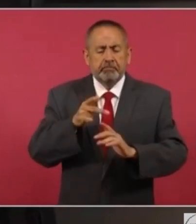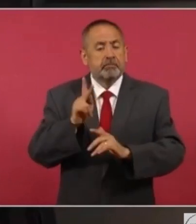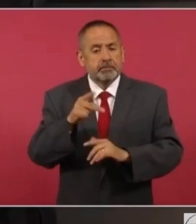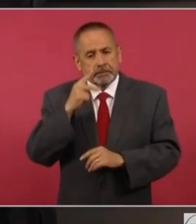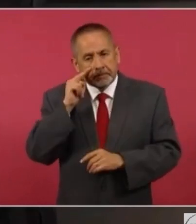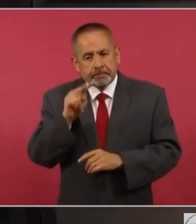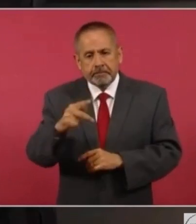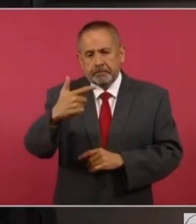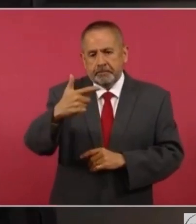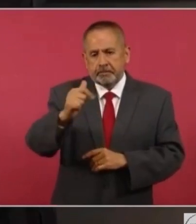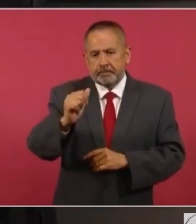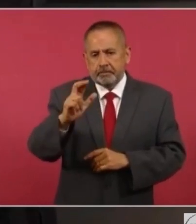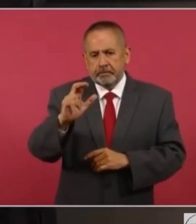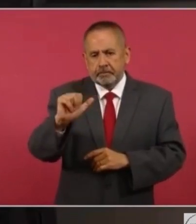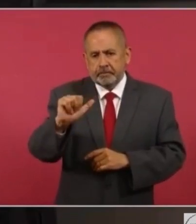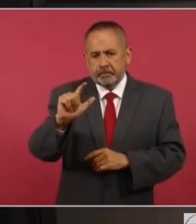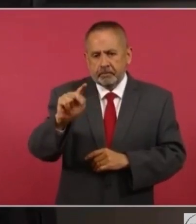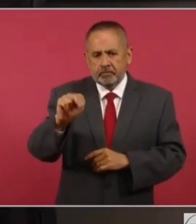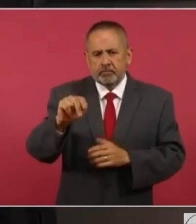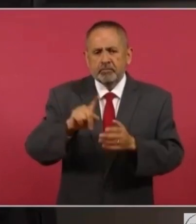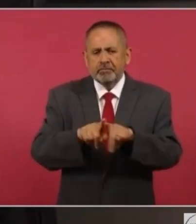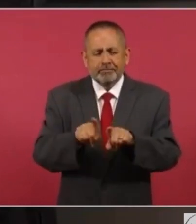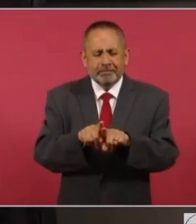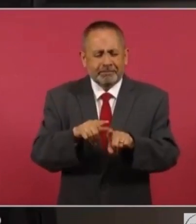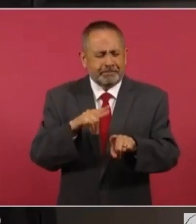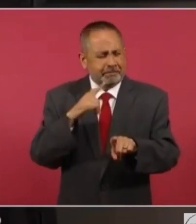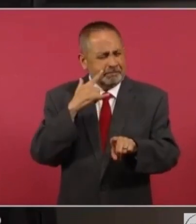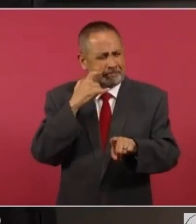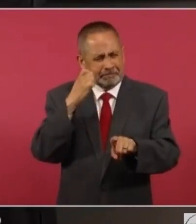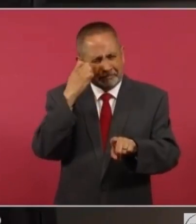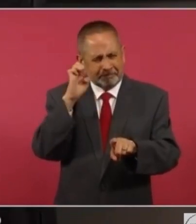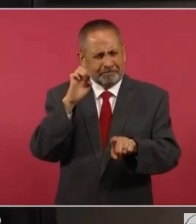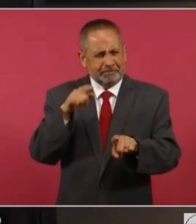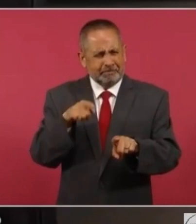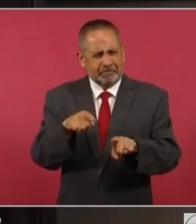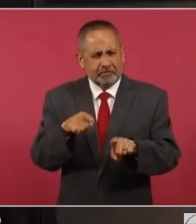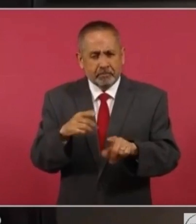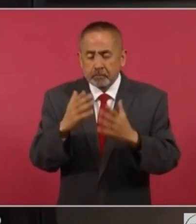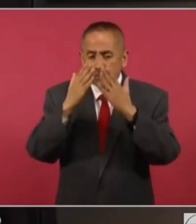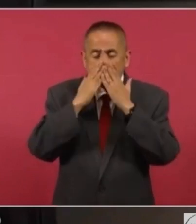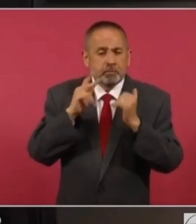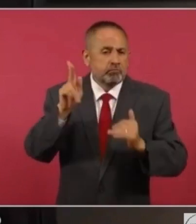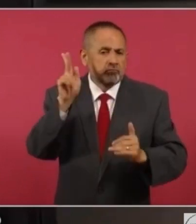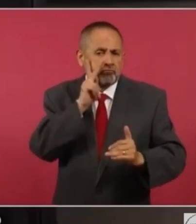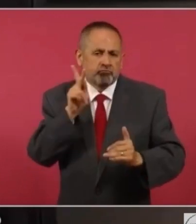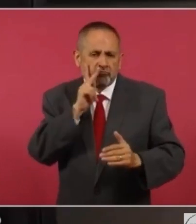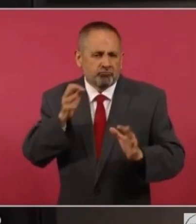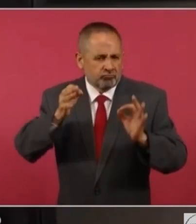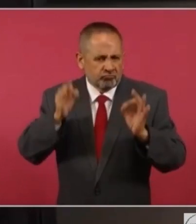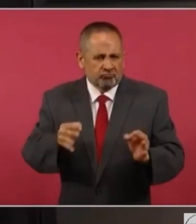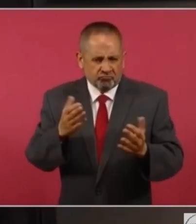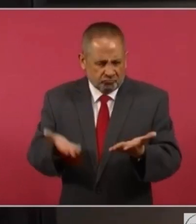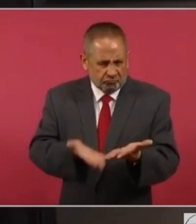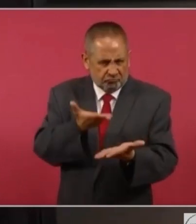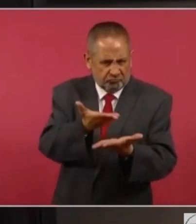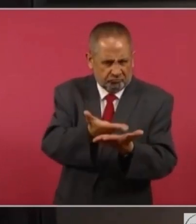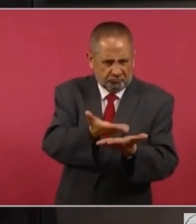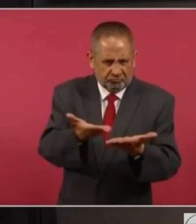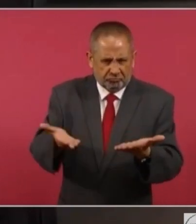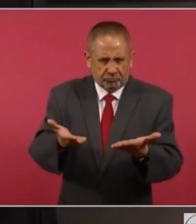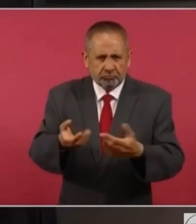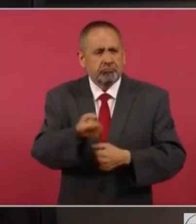tema de García Luna también es extraño porque no vimos ninguna evidencia, ¿no? Vimos